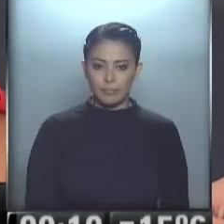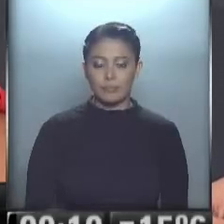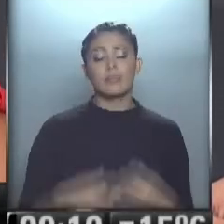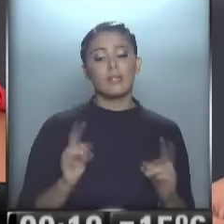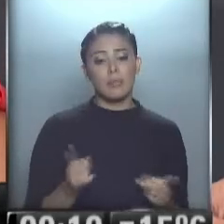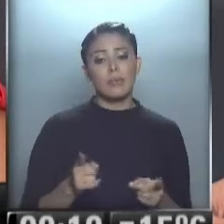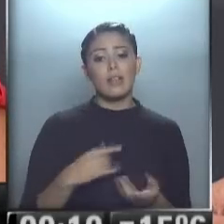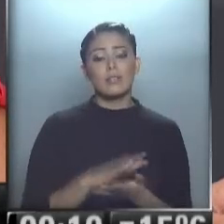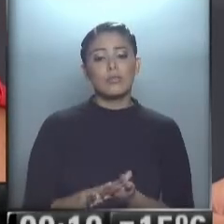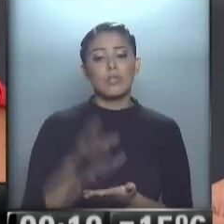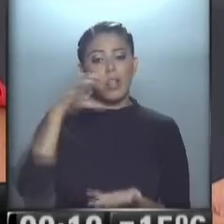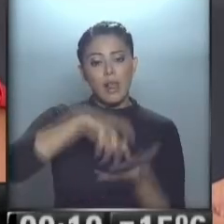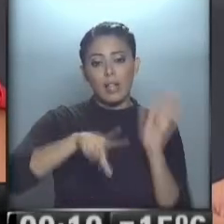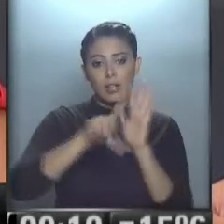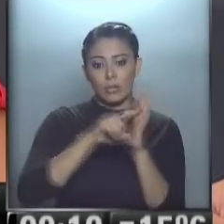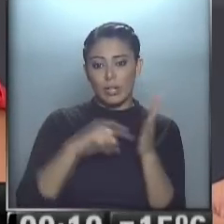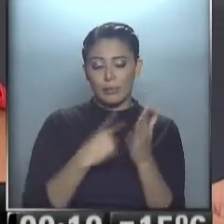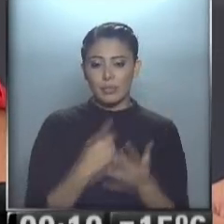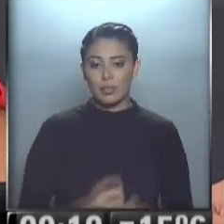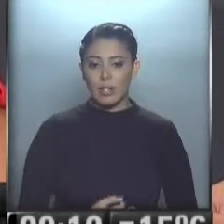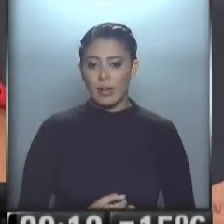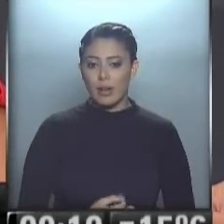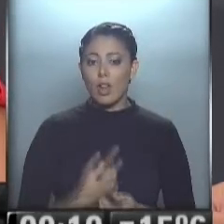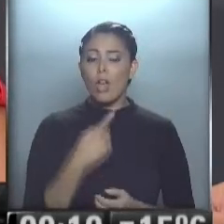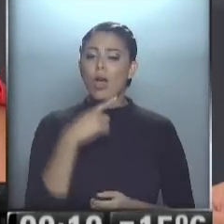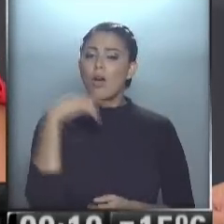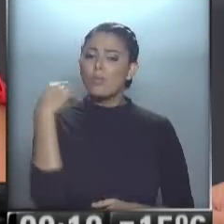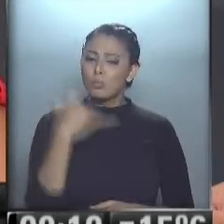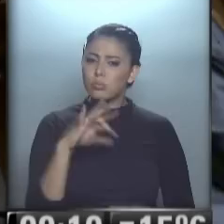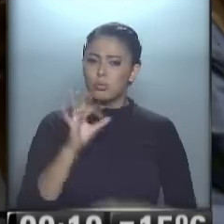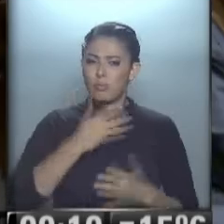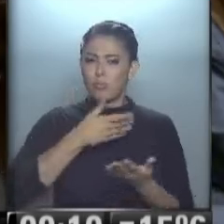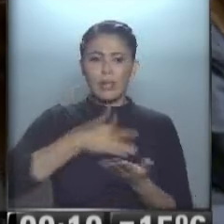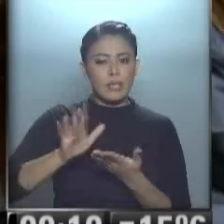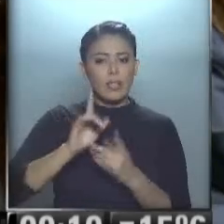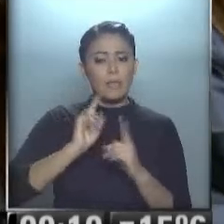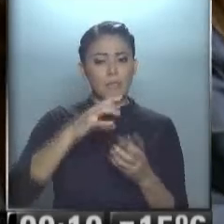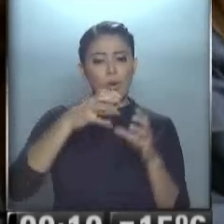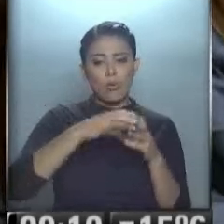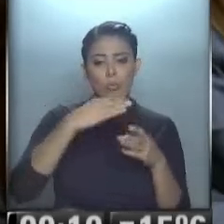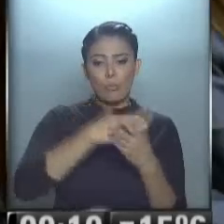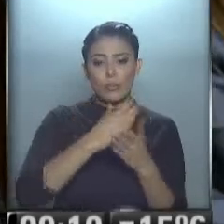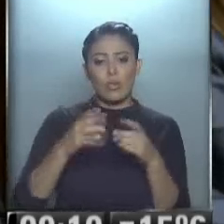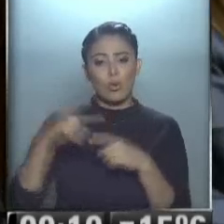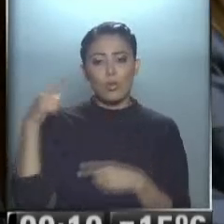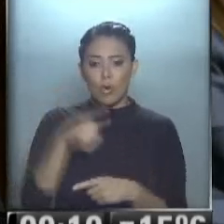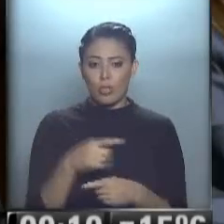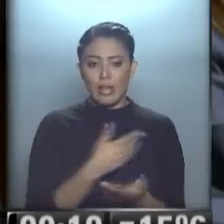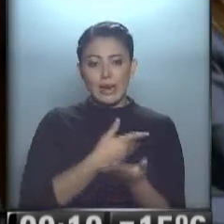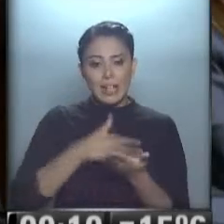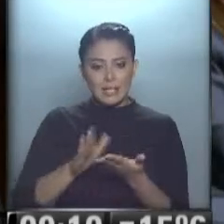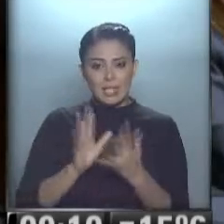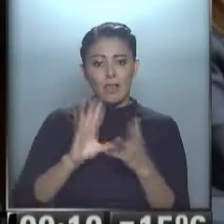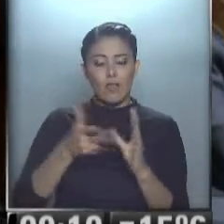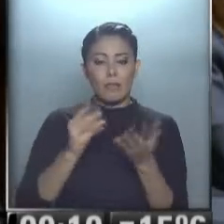por su parte en el ámbito de la legislatura de la ciudad de Buenos Aires hubo un fuerte rechazo por parte de los bloques opositores a este